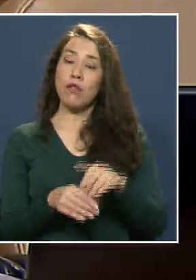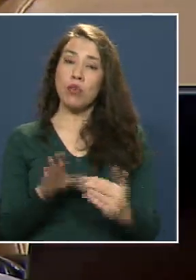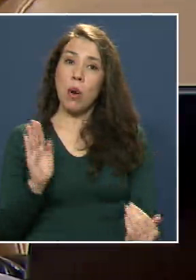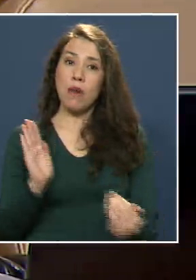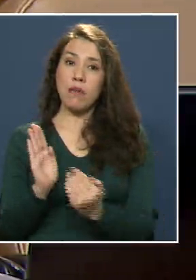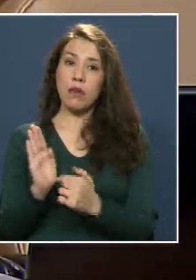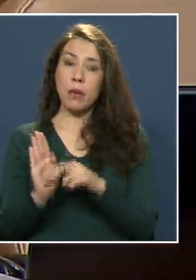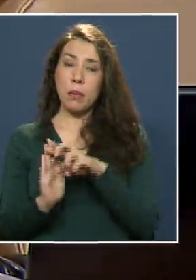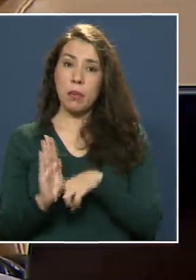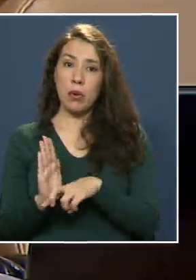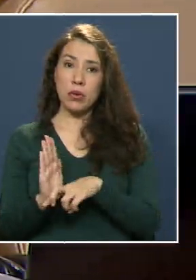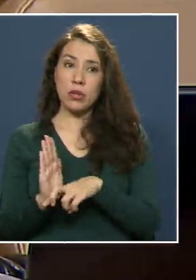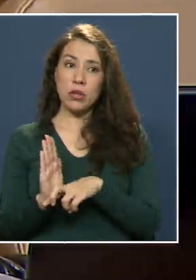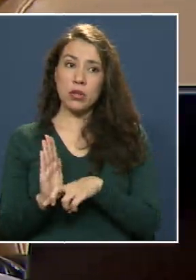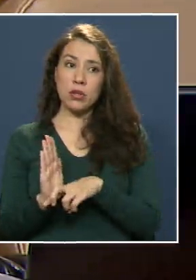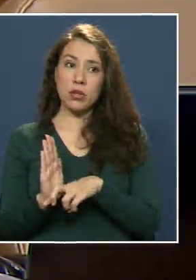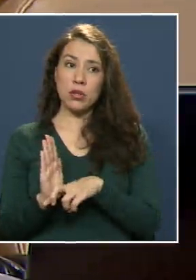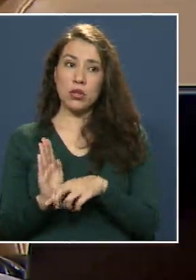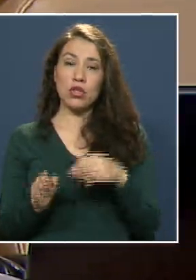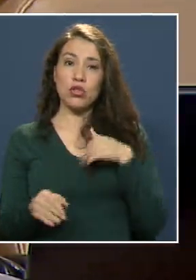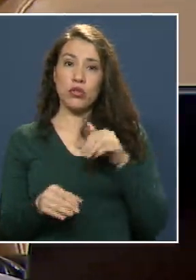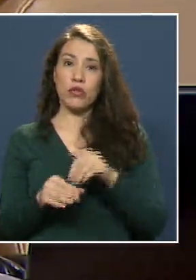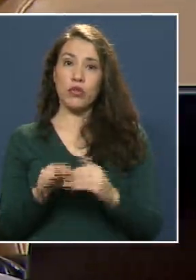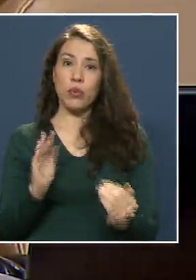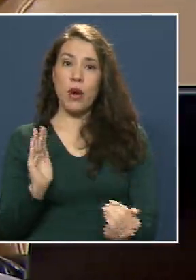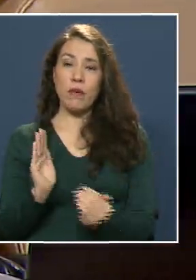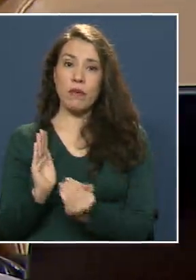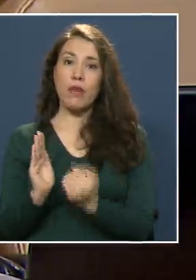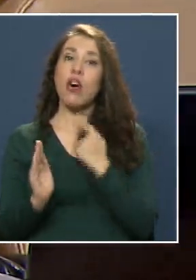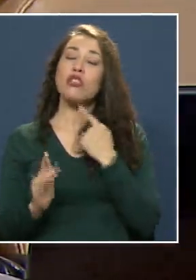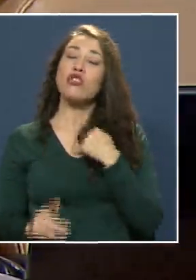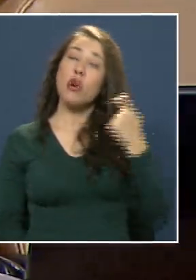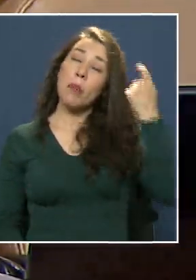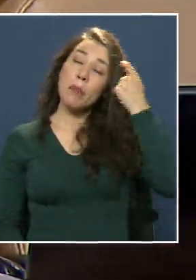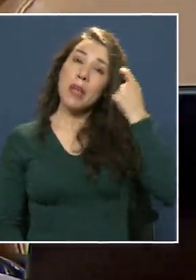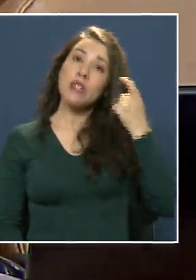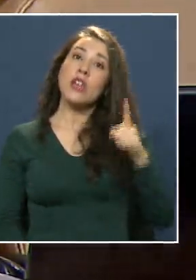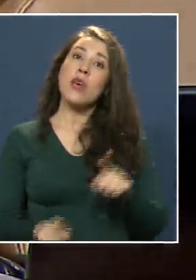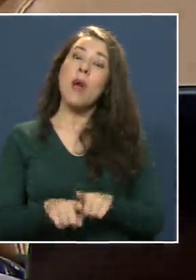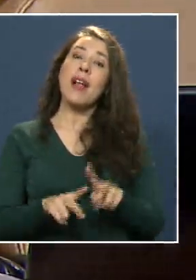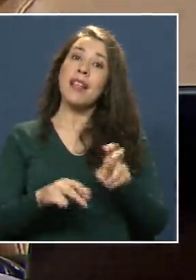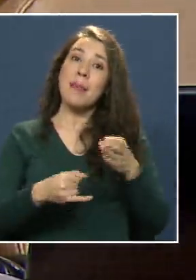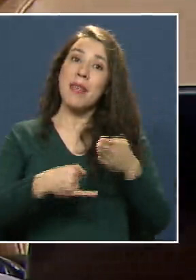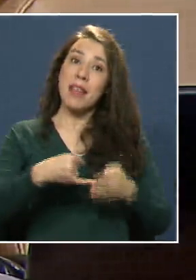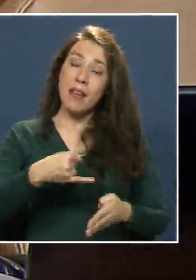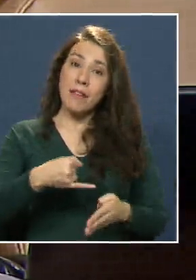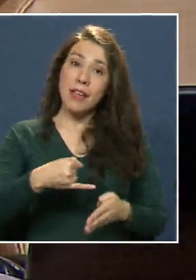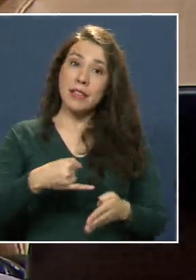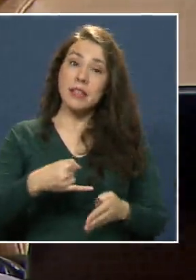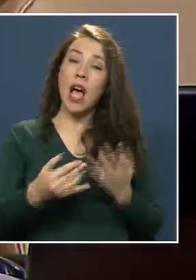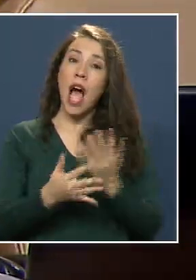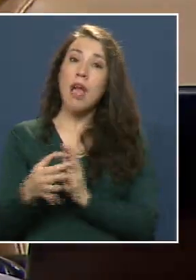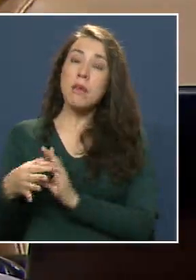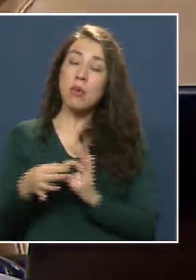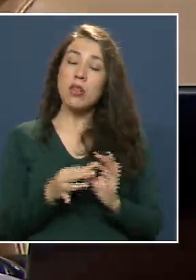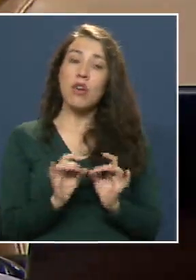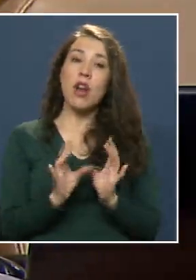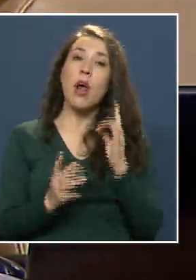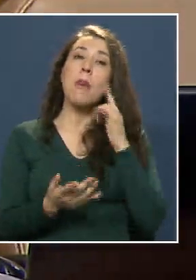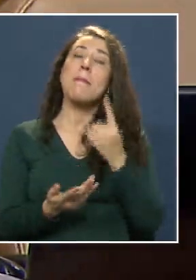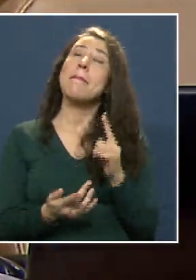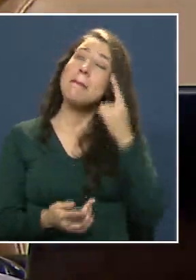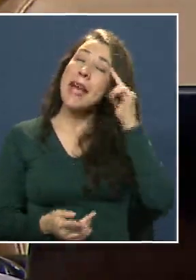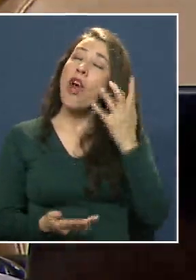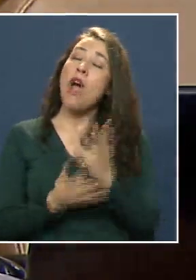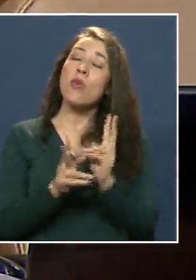proyecto. Y voy a votar a favor porque creo que pese a que la prescripción tiene razones muy profundas, aquí pasa algo muy de